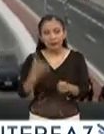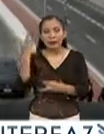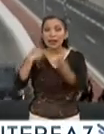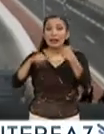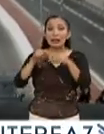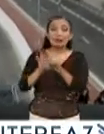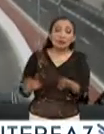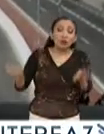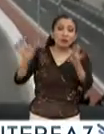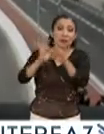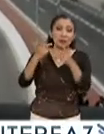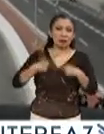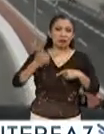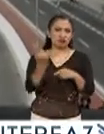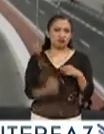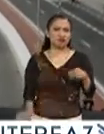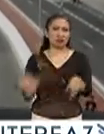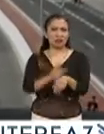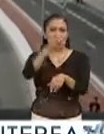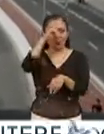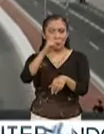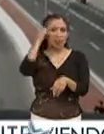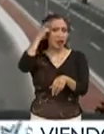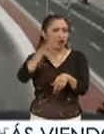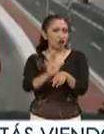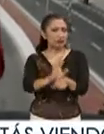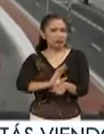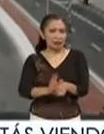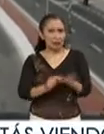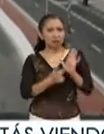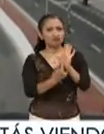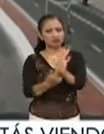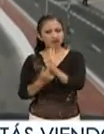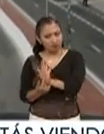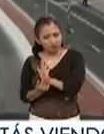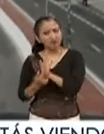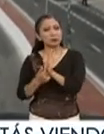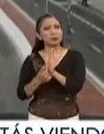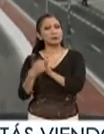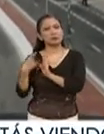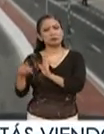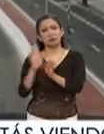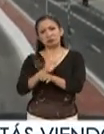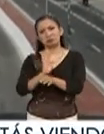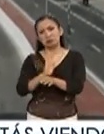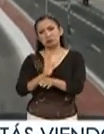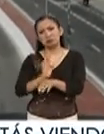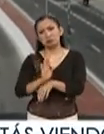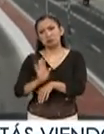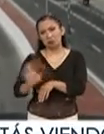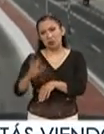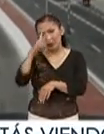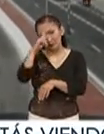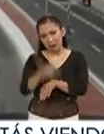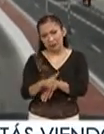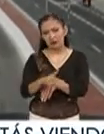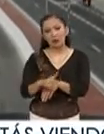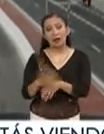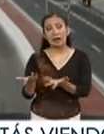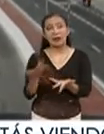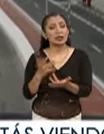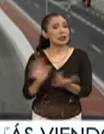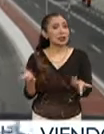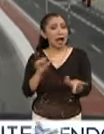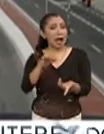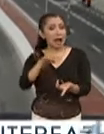Vendrán importantes cineastas mexicanos, directores de cines presentando, por supuesto, películas de México. Así